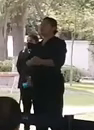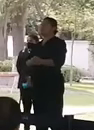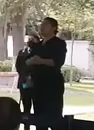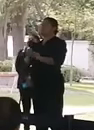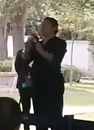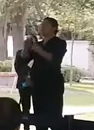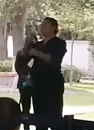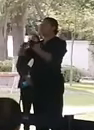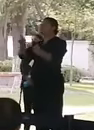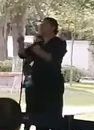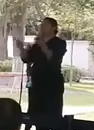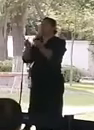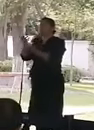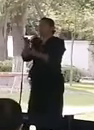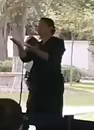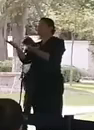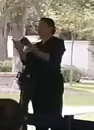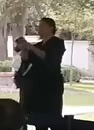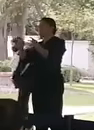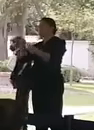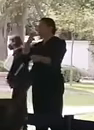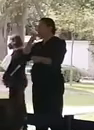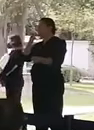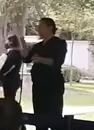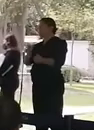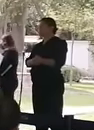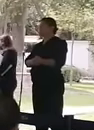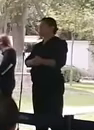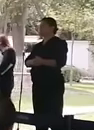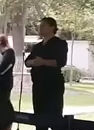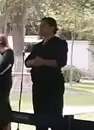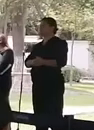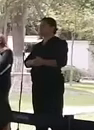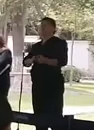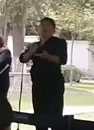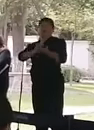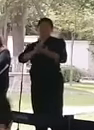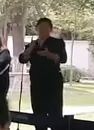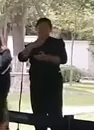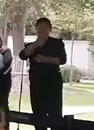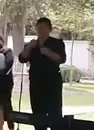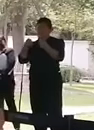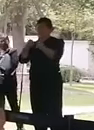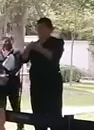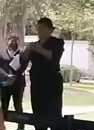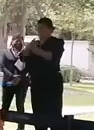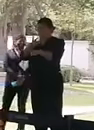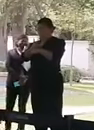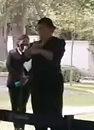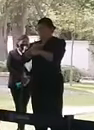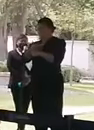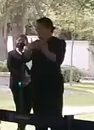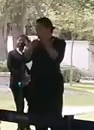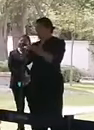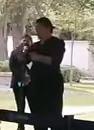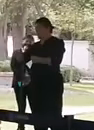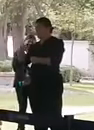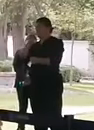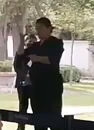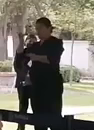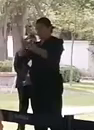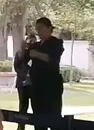favor. Muchas gracias. Bienvenido al embajador de Estados Unidos a Tlaxcala, acá,